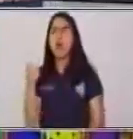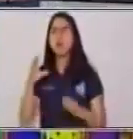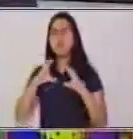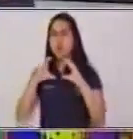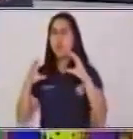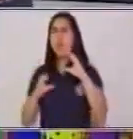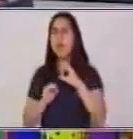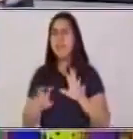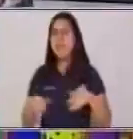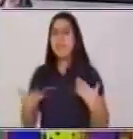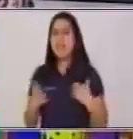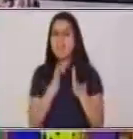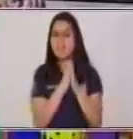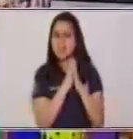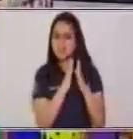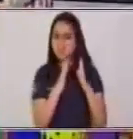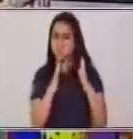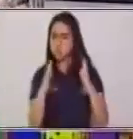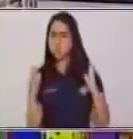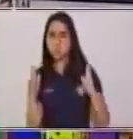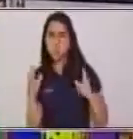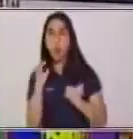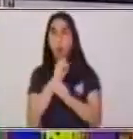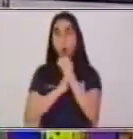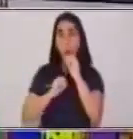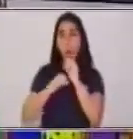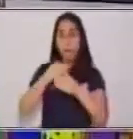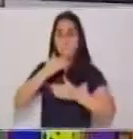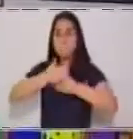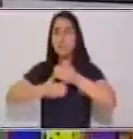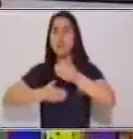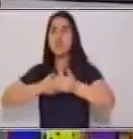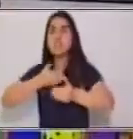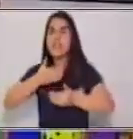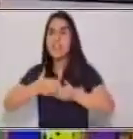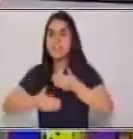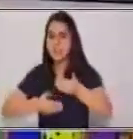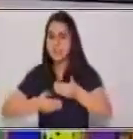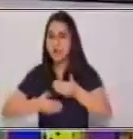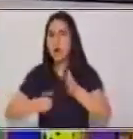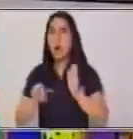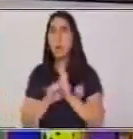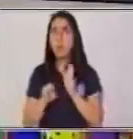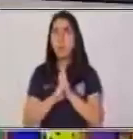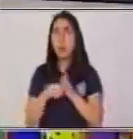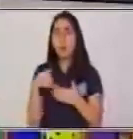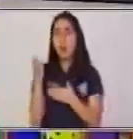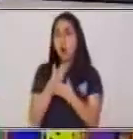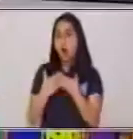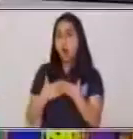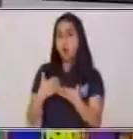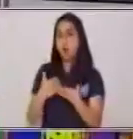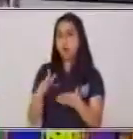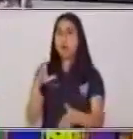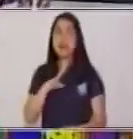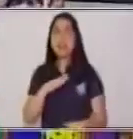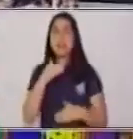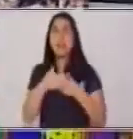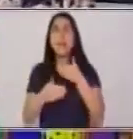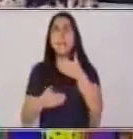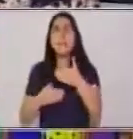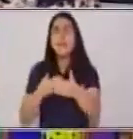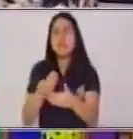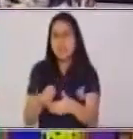proceso. Esto significa que vamos a encontrar algo que va a llevar un proceso. Por ejemplo, la elaboración de un pastel.